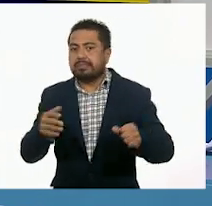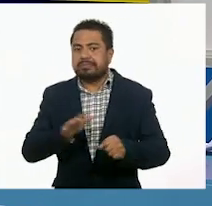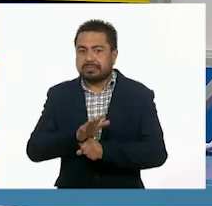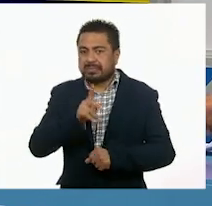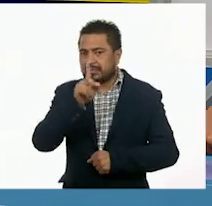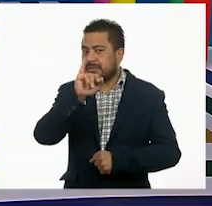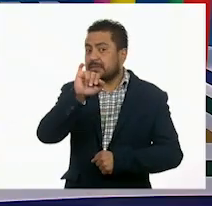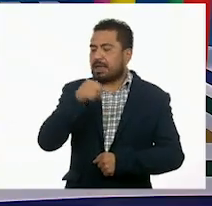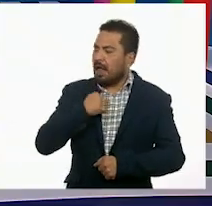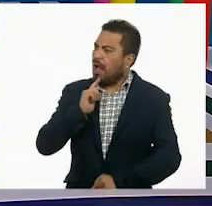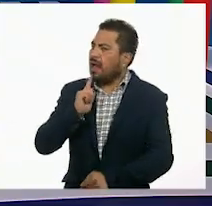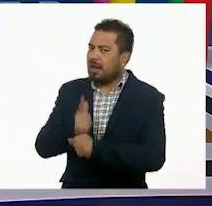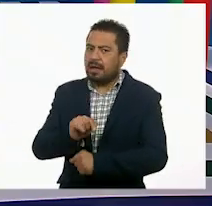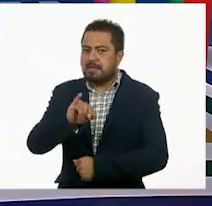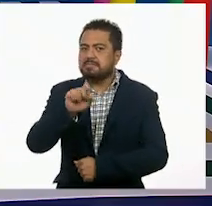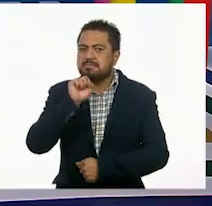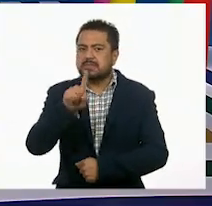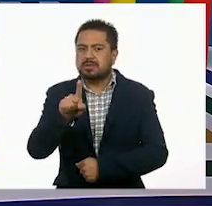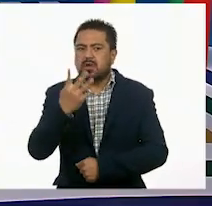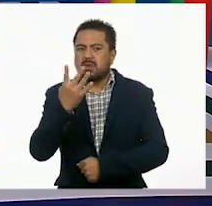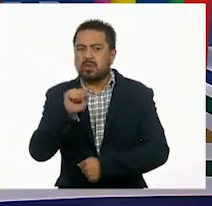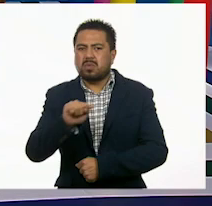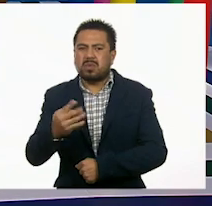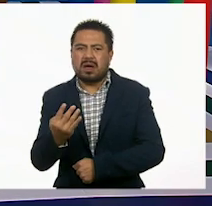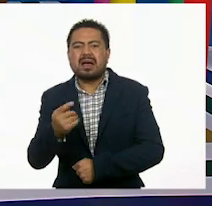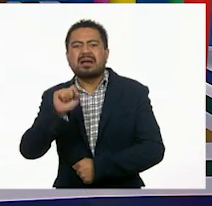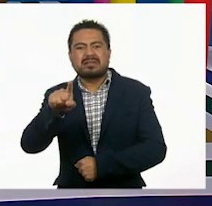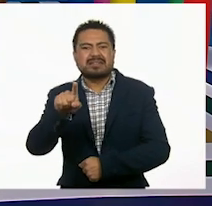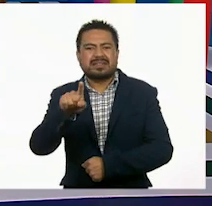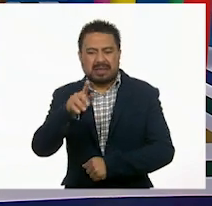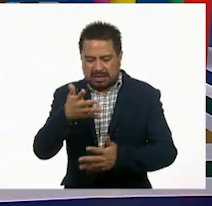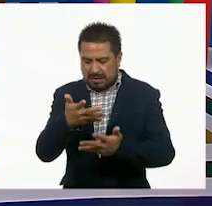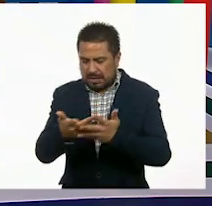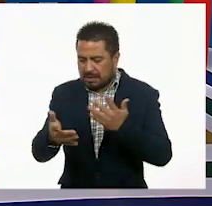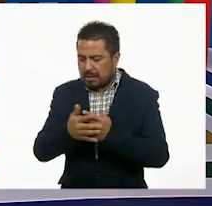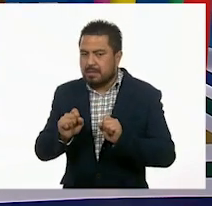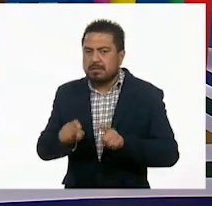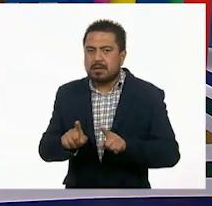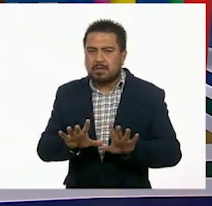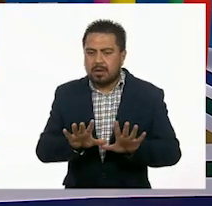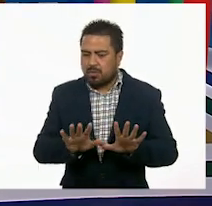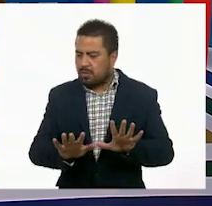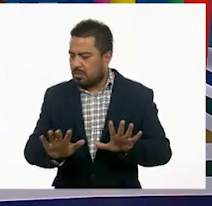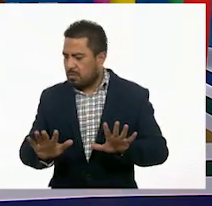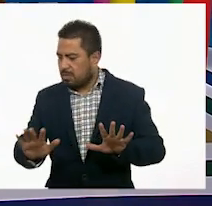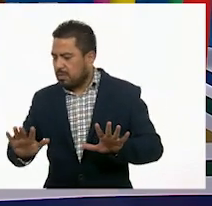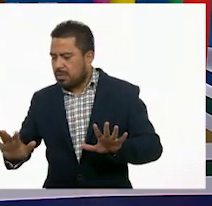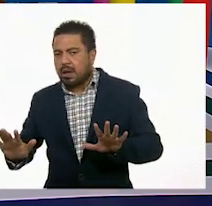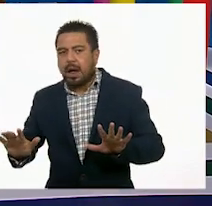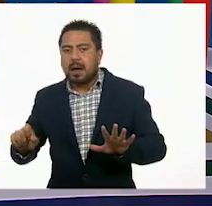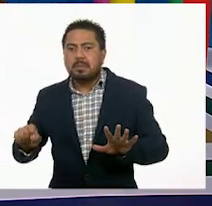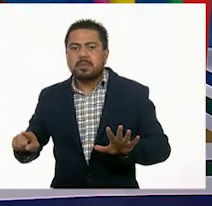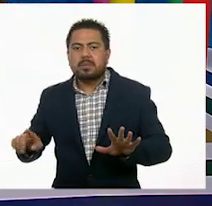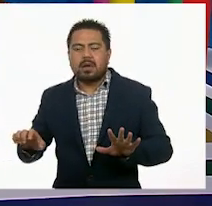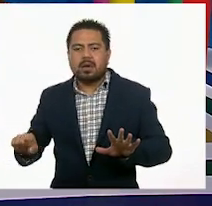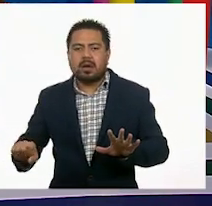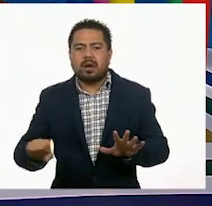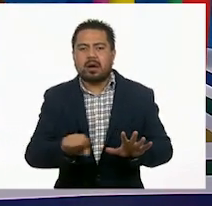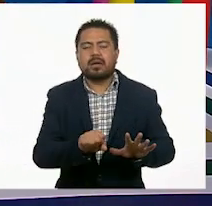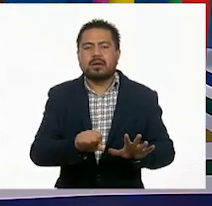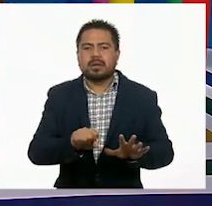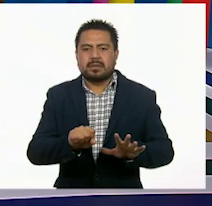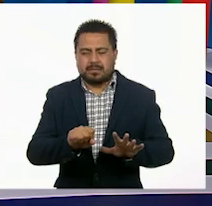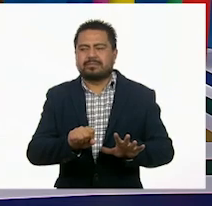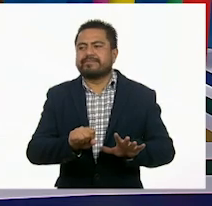ahí sí he visto cómo usan también las cuartas. Como con la misma mano pueden establecer y ubicar algunos o